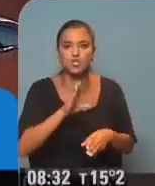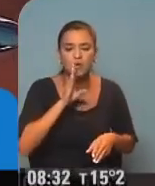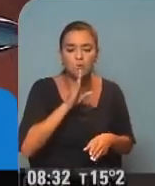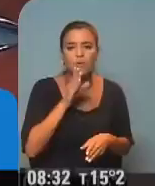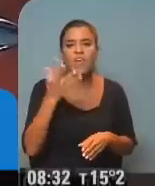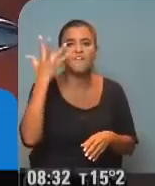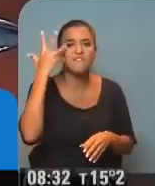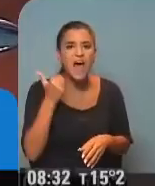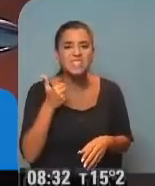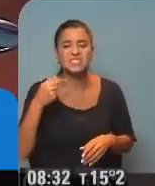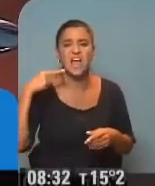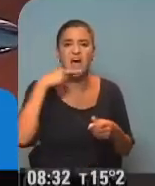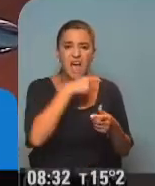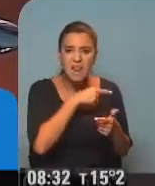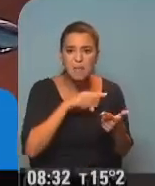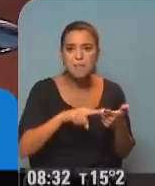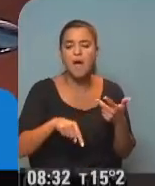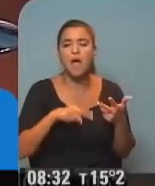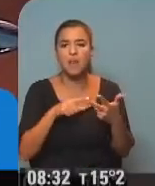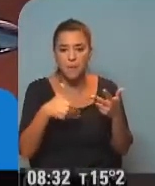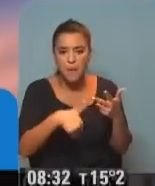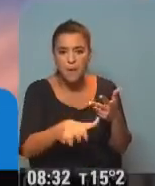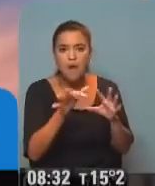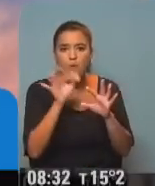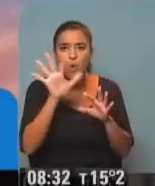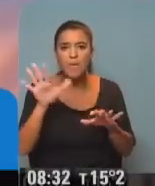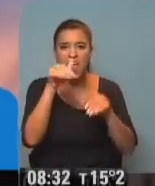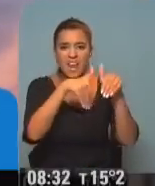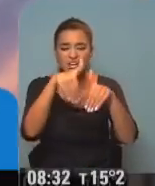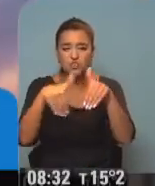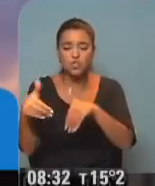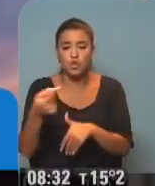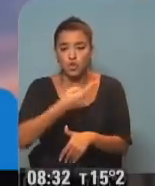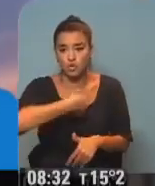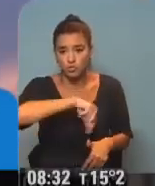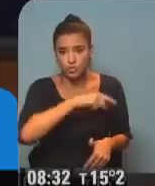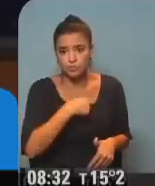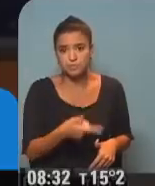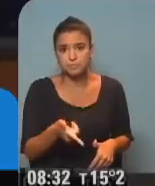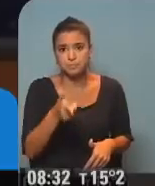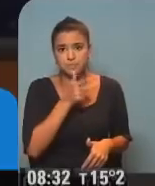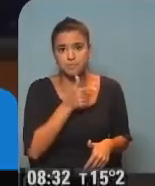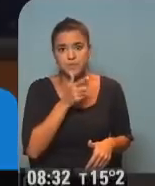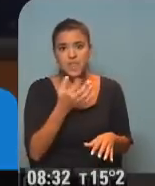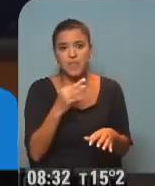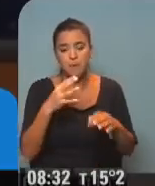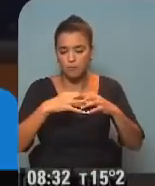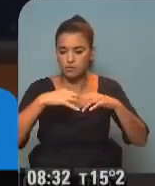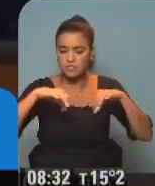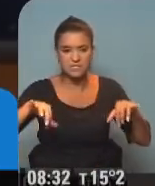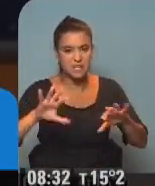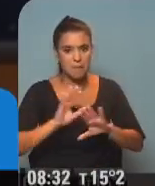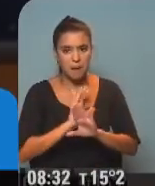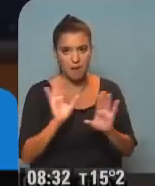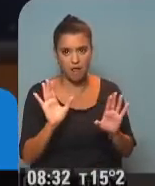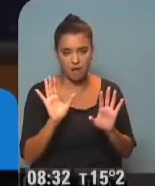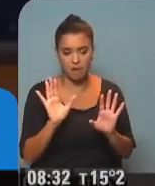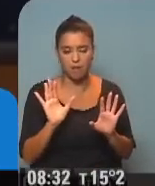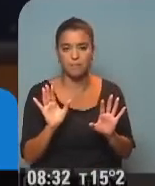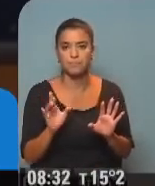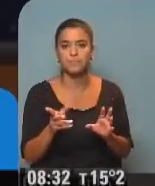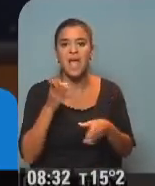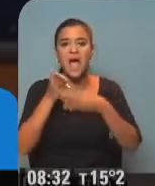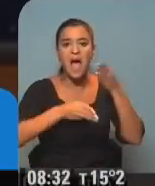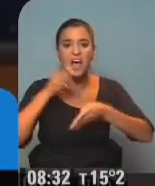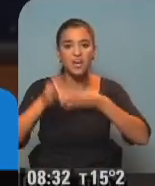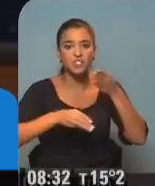en Alemania, se avecinan elecciones europeas. Nosotros me parece que tenemos que despegar las cosas y ponerlas en el marco adecuado. La agresión